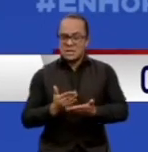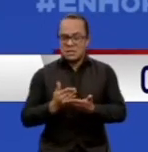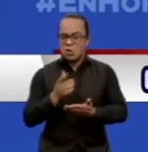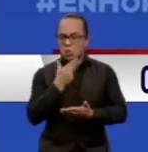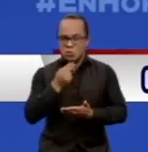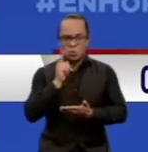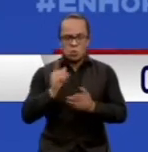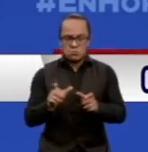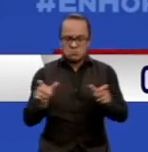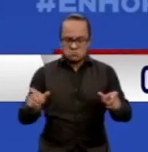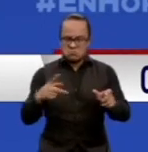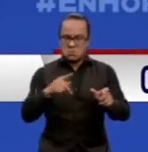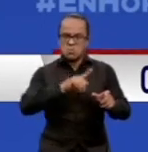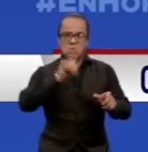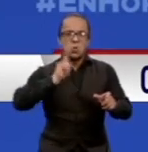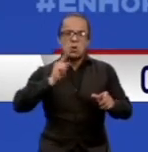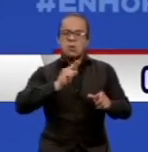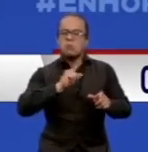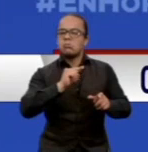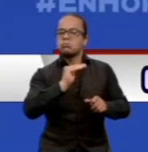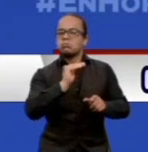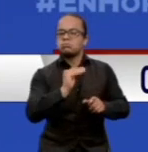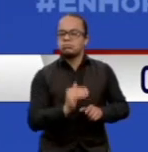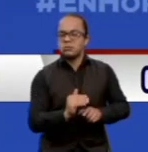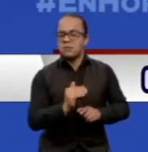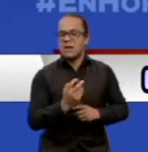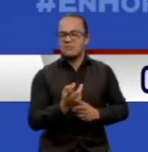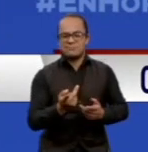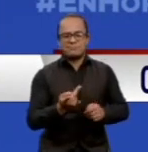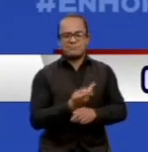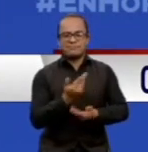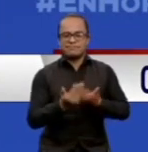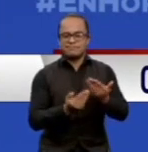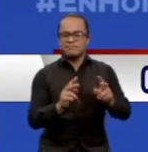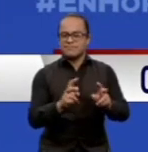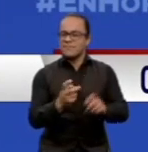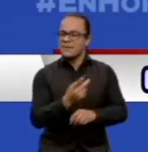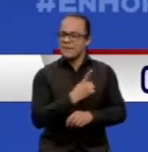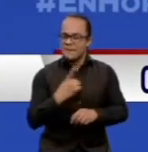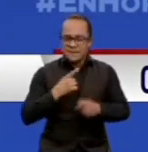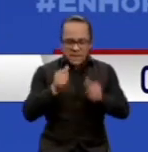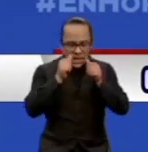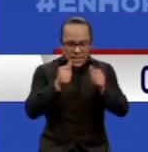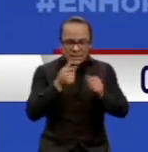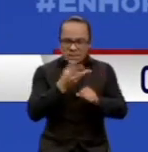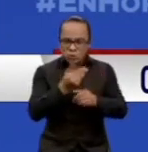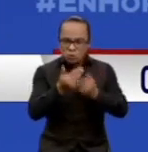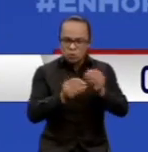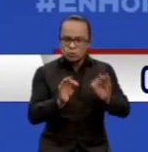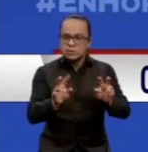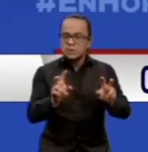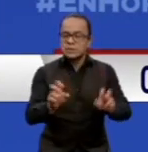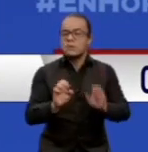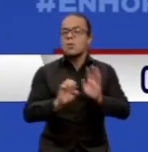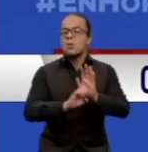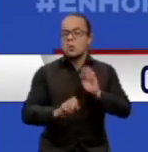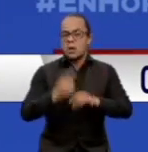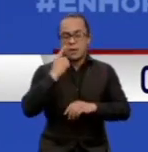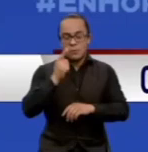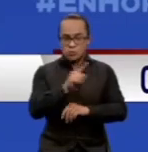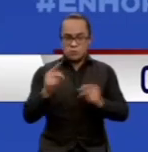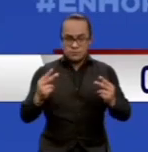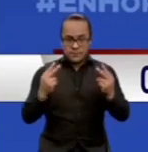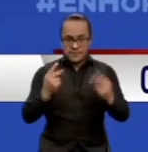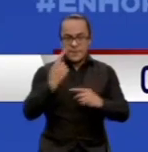mitad mujeres. Es como perderte a la mitad del talento. Por eso hay que resolverlo. Entonces, ¿cómo sé yo? Los que nos están